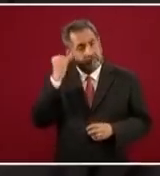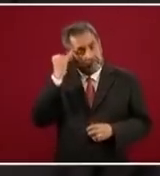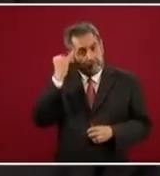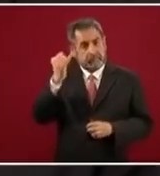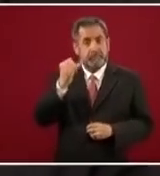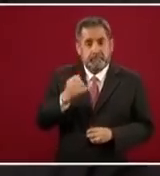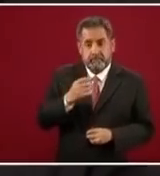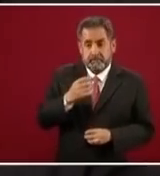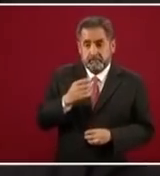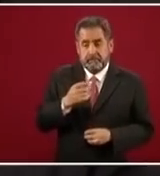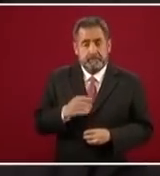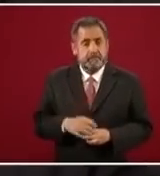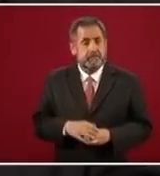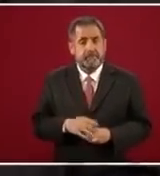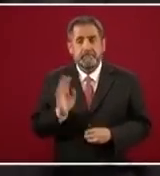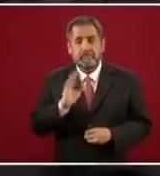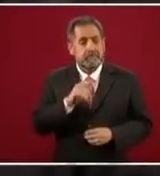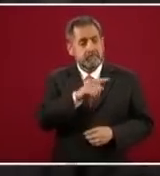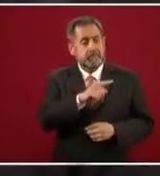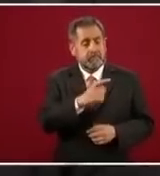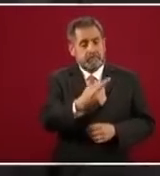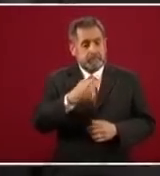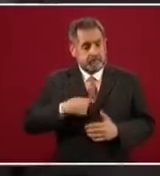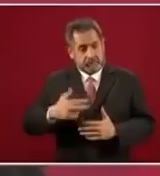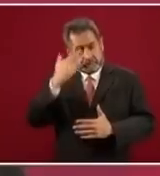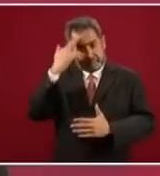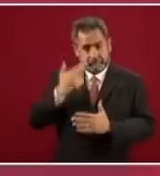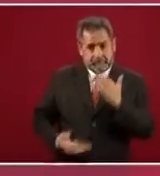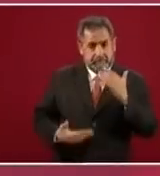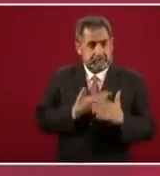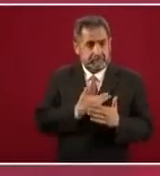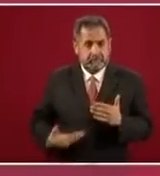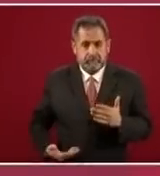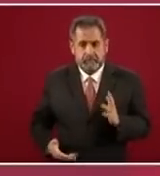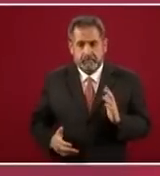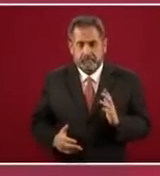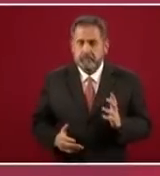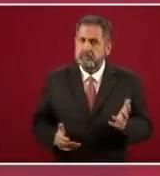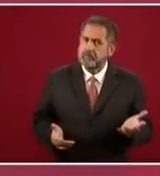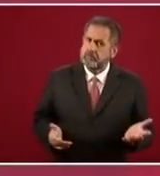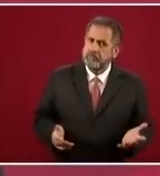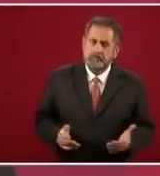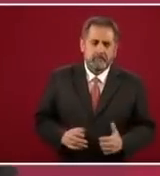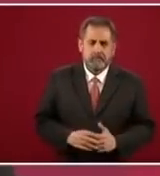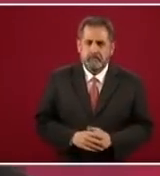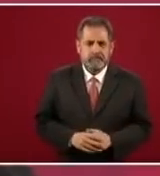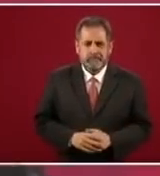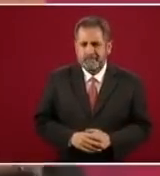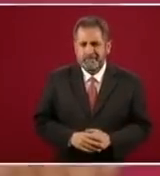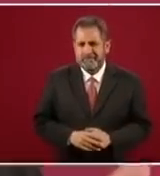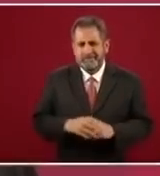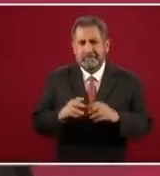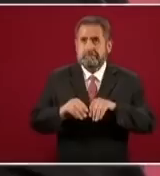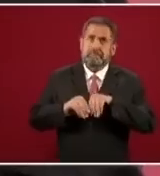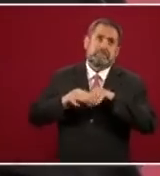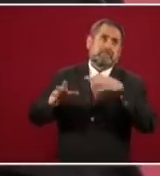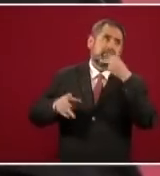imagínense si hay una falta de respeto, ¿sí?, al presidente, pues es nota